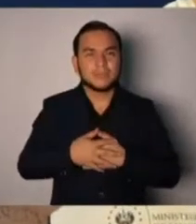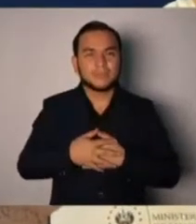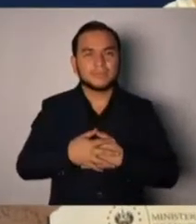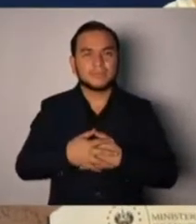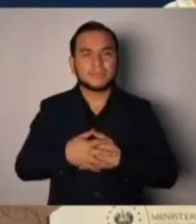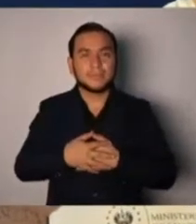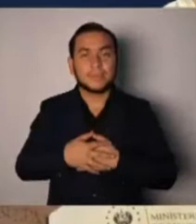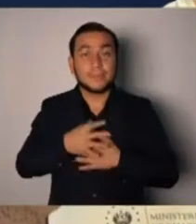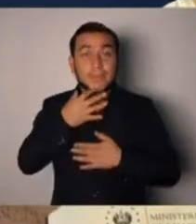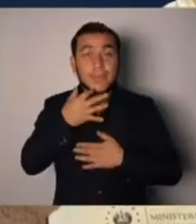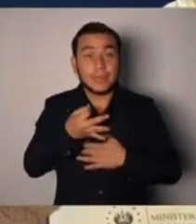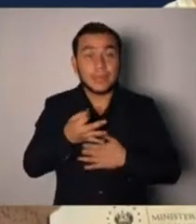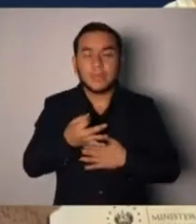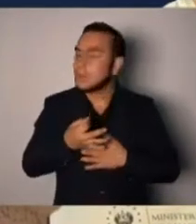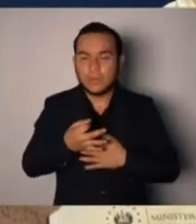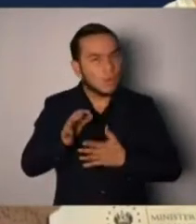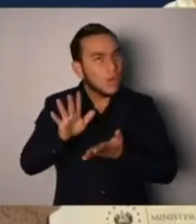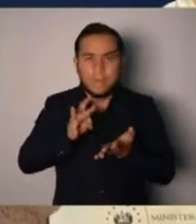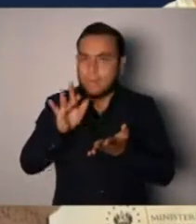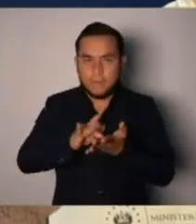no dejen que lucían utilizando